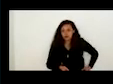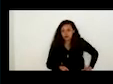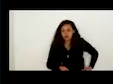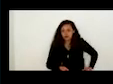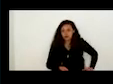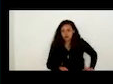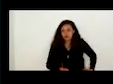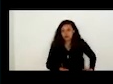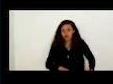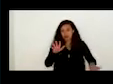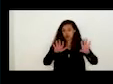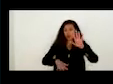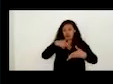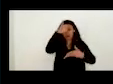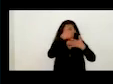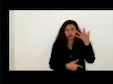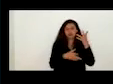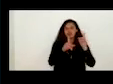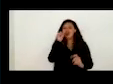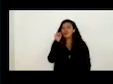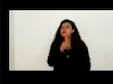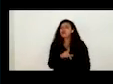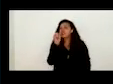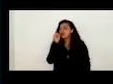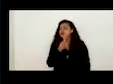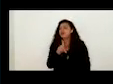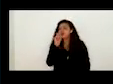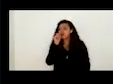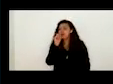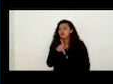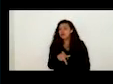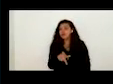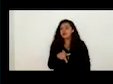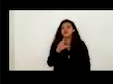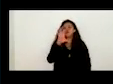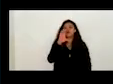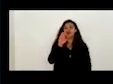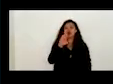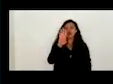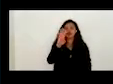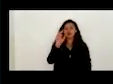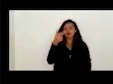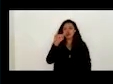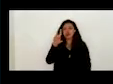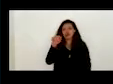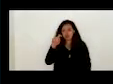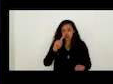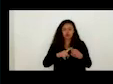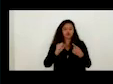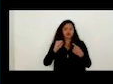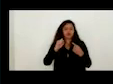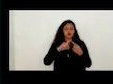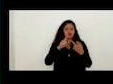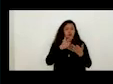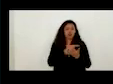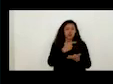los menús veíamos una repetición muy grande de carbohidratos y de ciertas grasas, cuando ellos